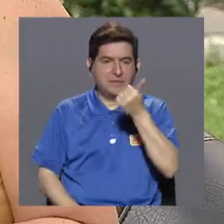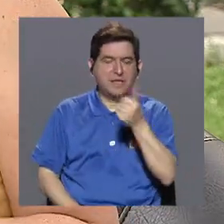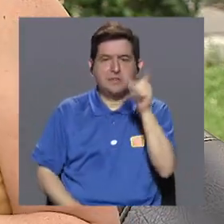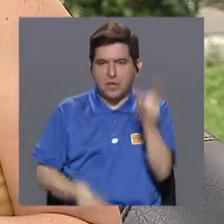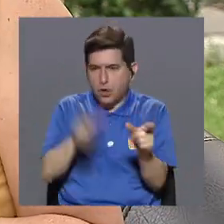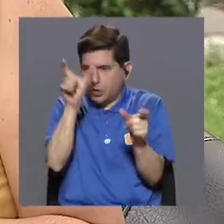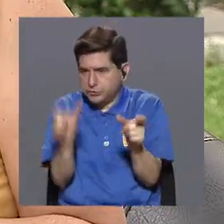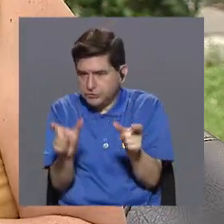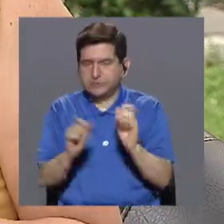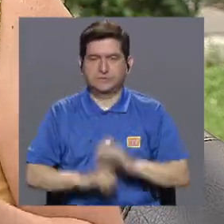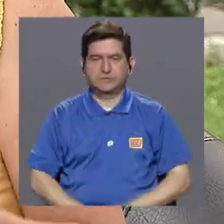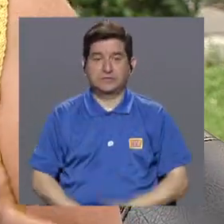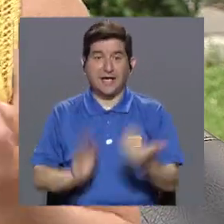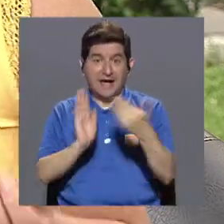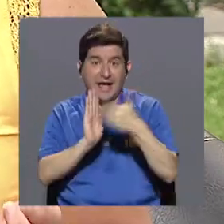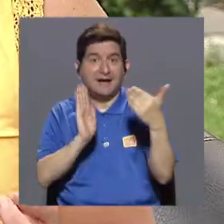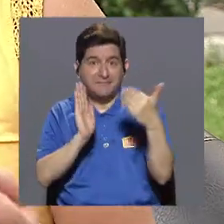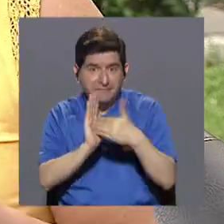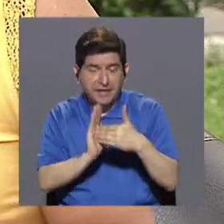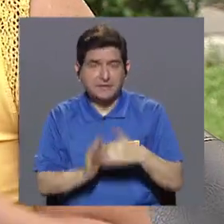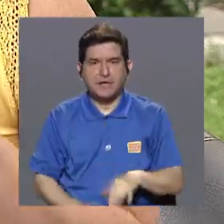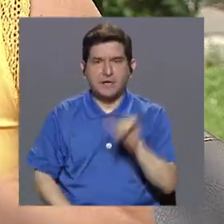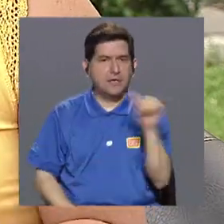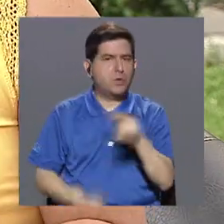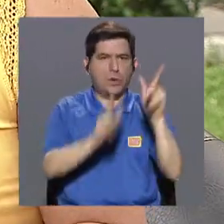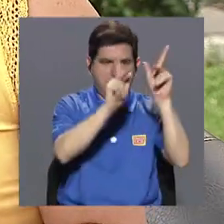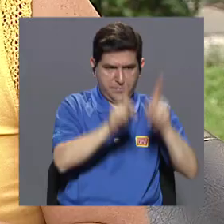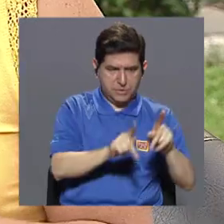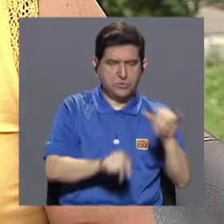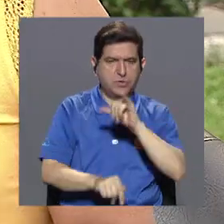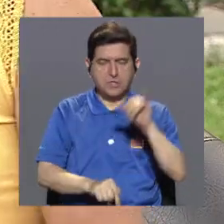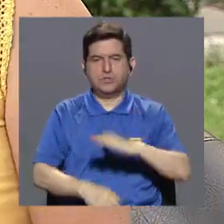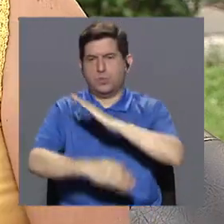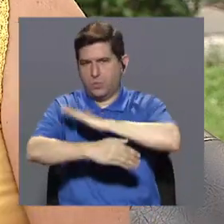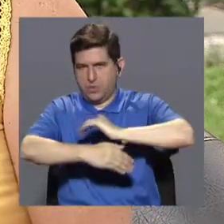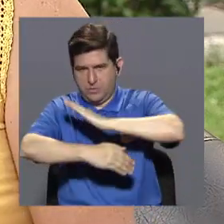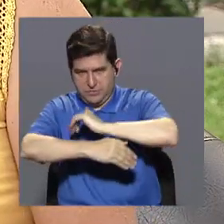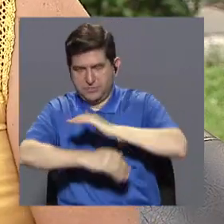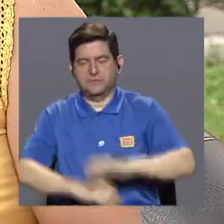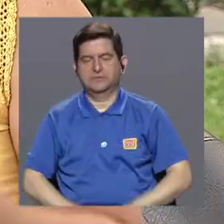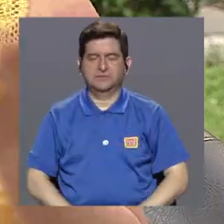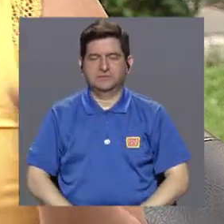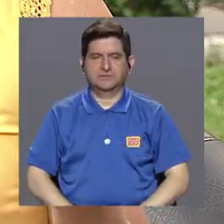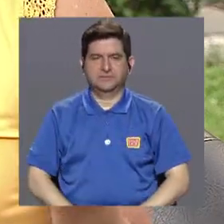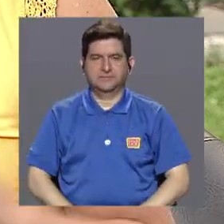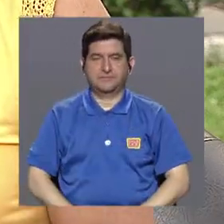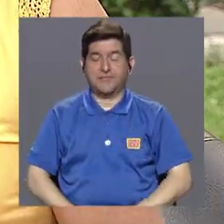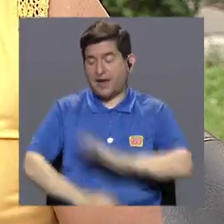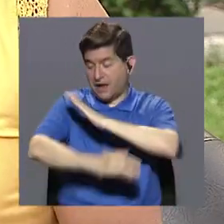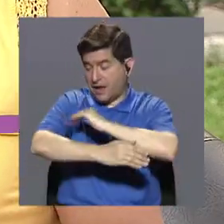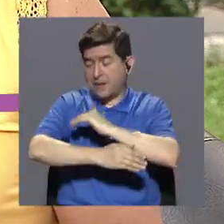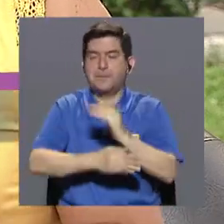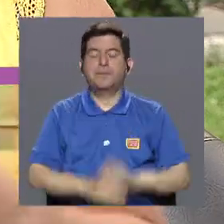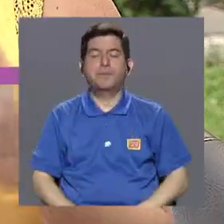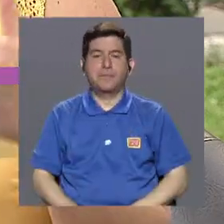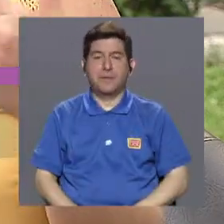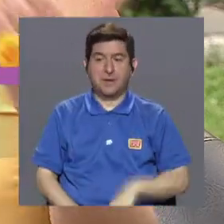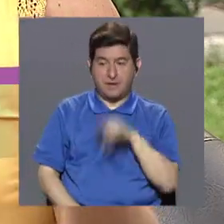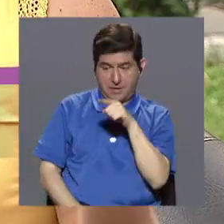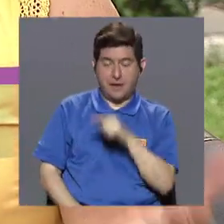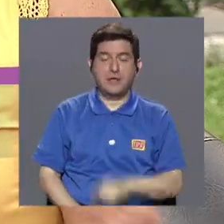otros organismos. Afectan tanto a las personas como a las mascotas. Y como las mascotas son